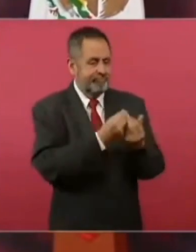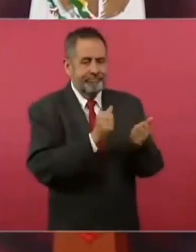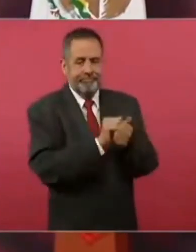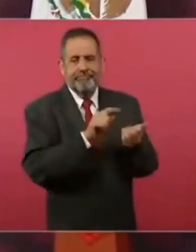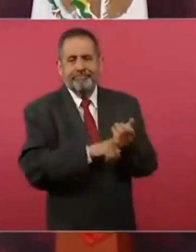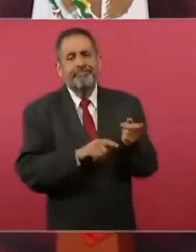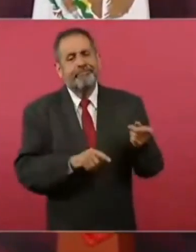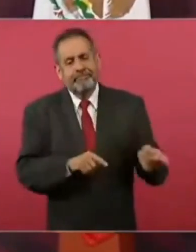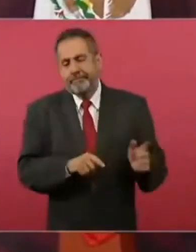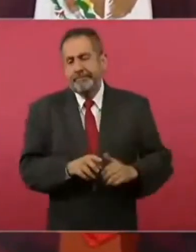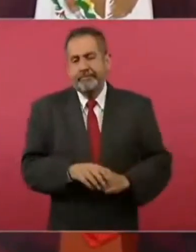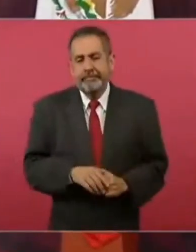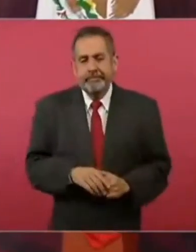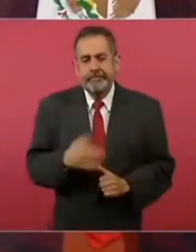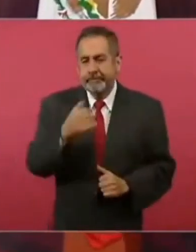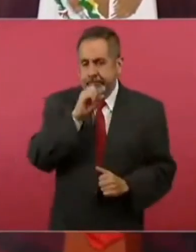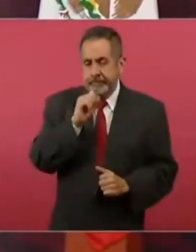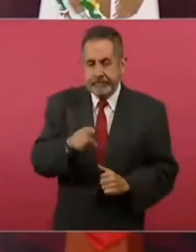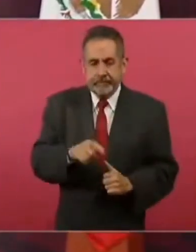y